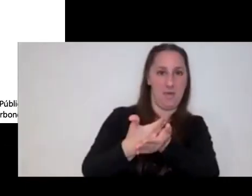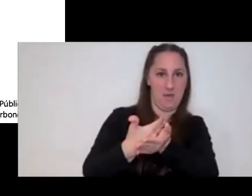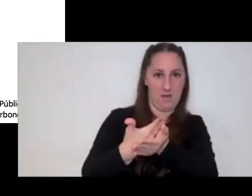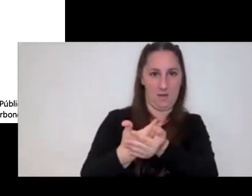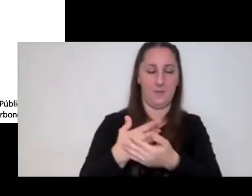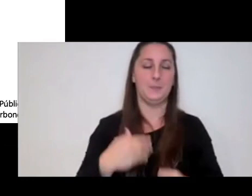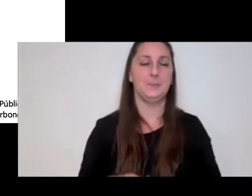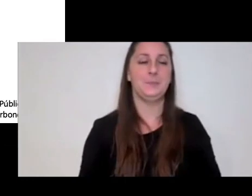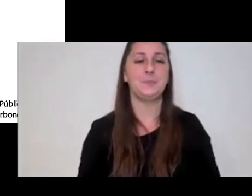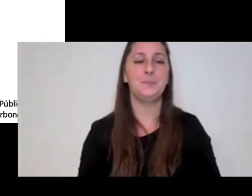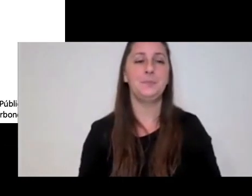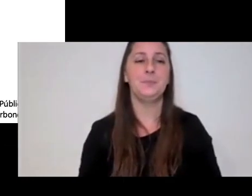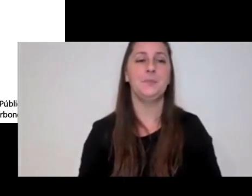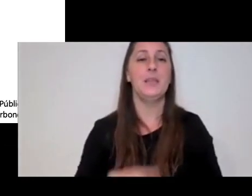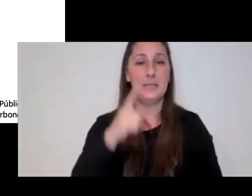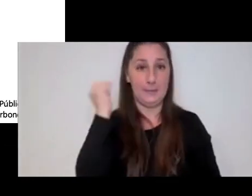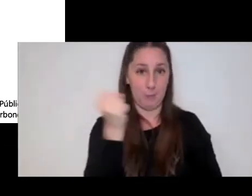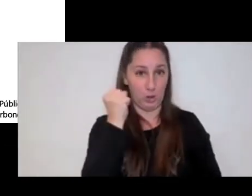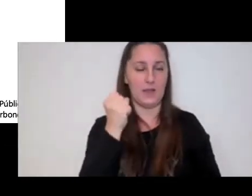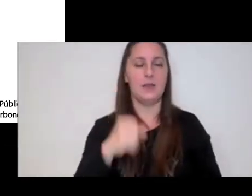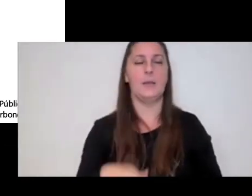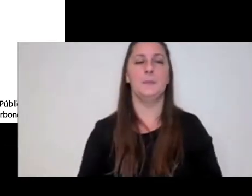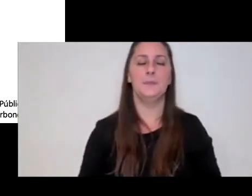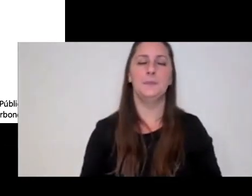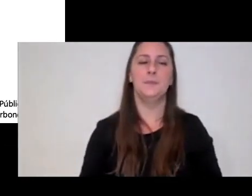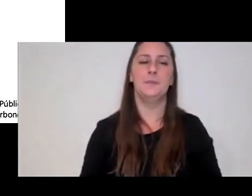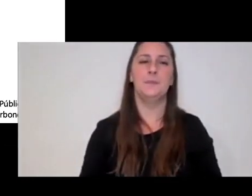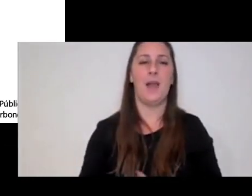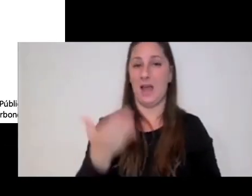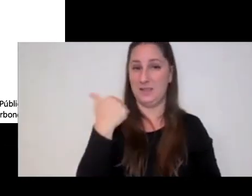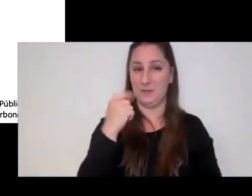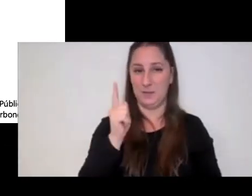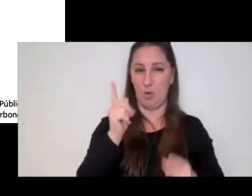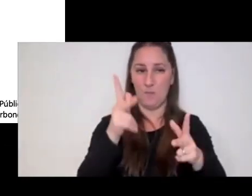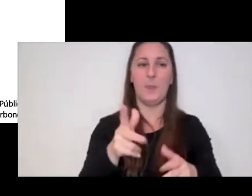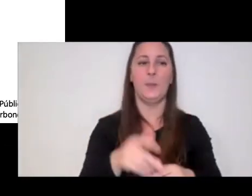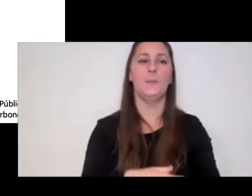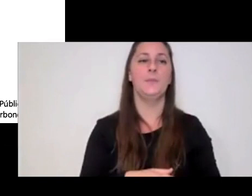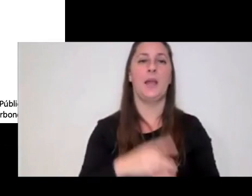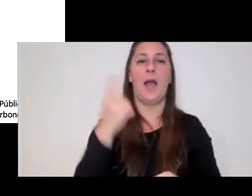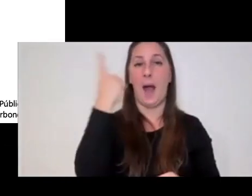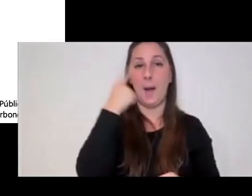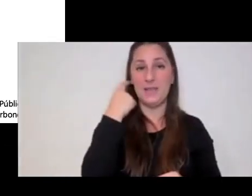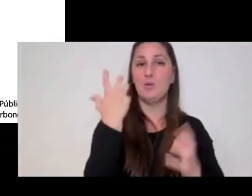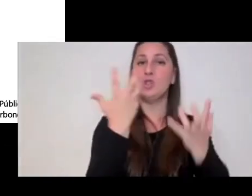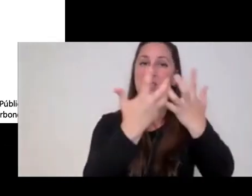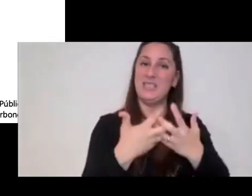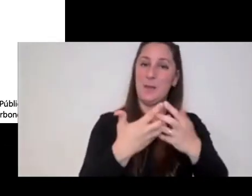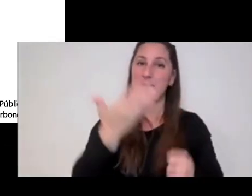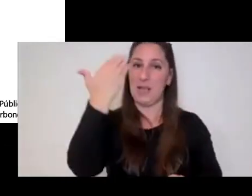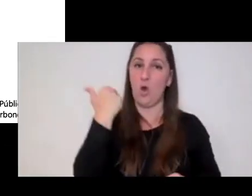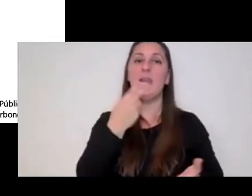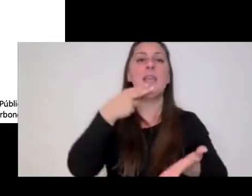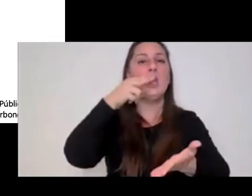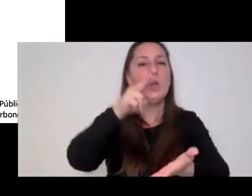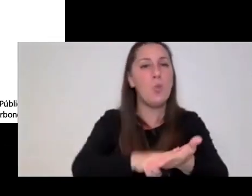Ahora, importante, como dije antes, aprendimos de los sistemas anteriores, el impuesto no es deducible, el impuesto a